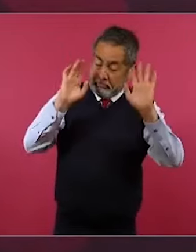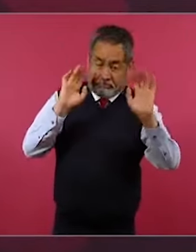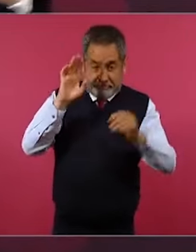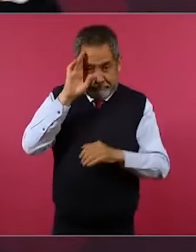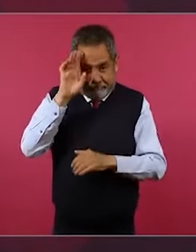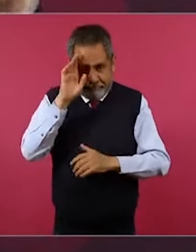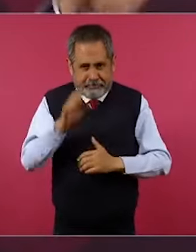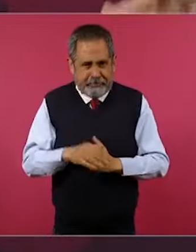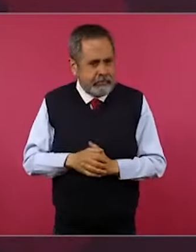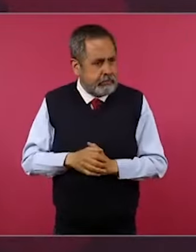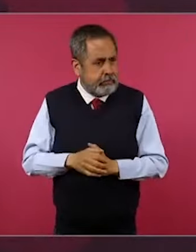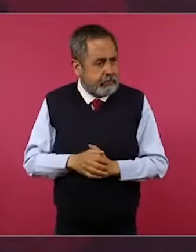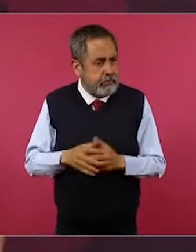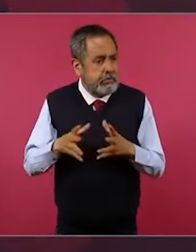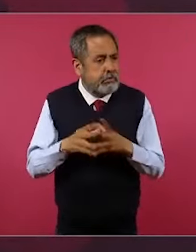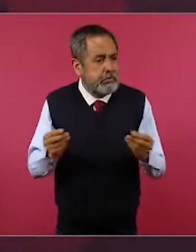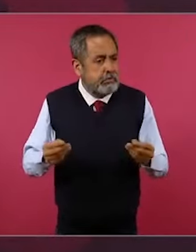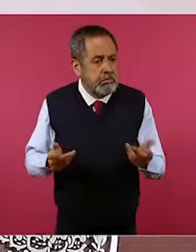que ya tampoco está, pues,